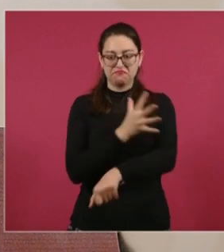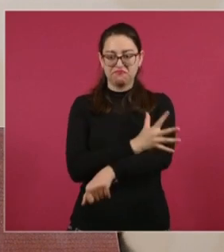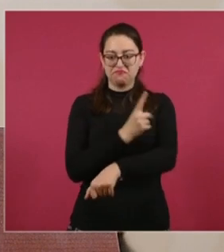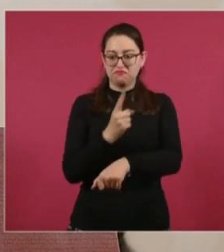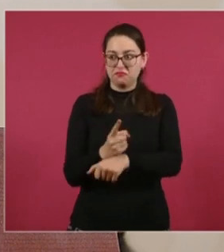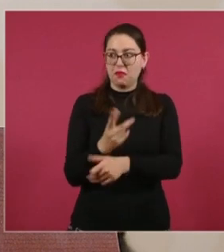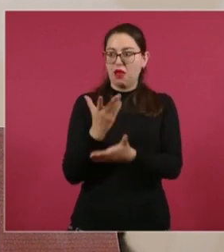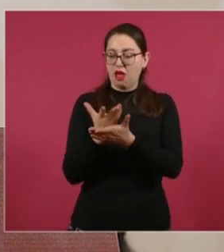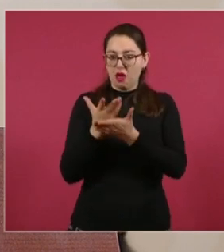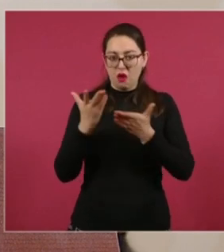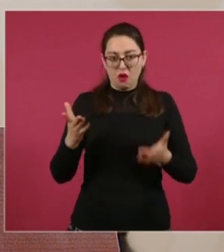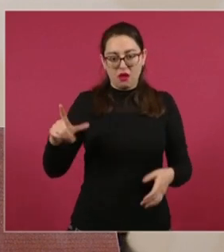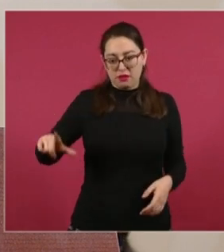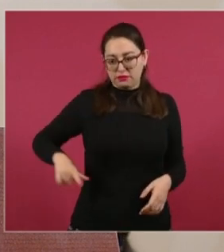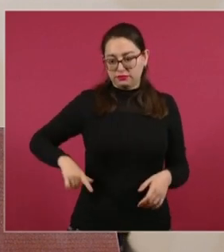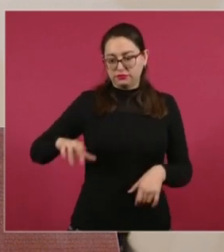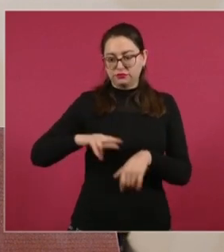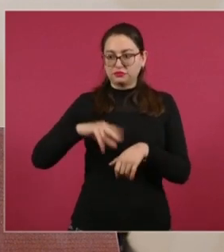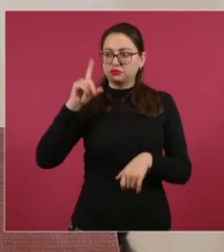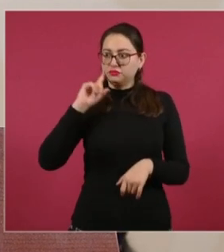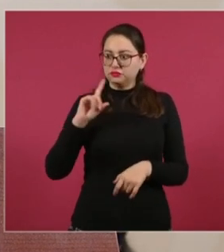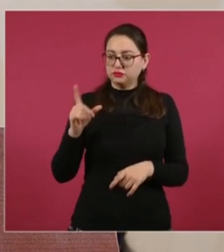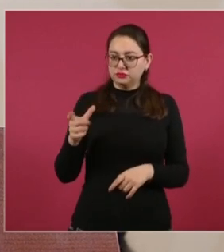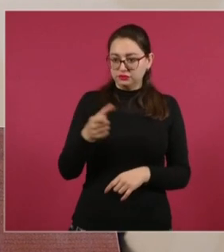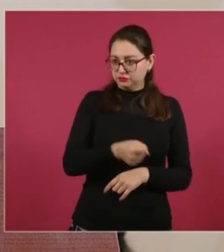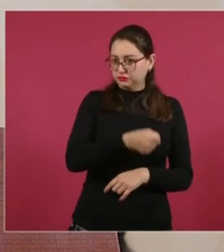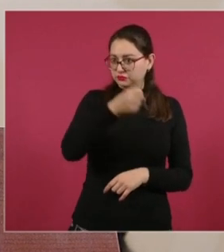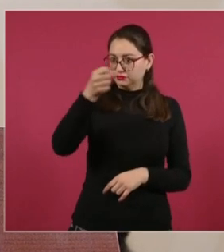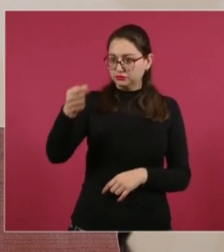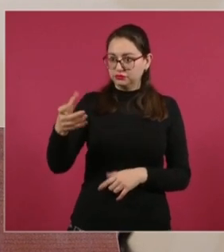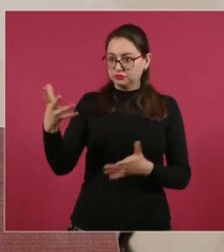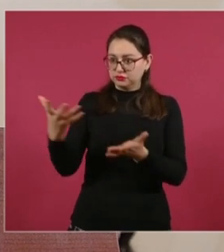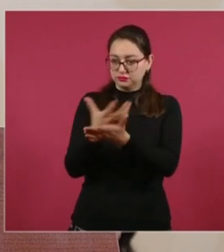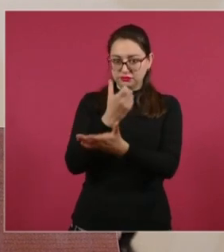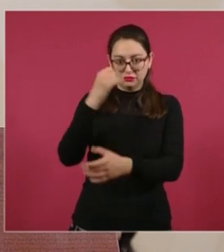del que ganara la maestra Delfina.